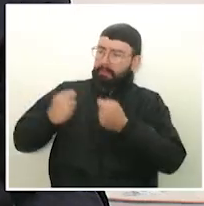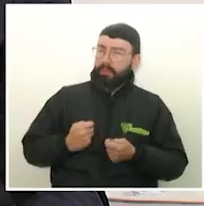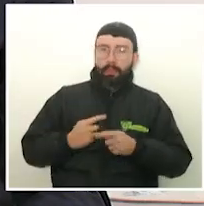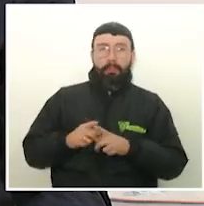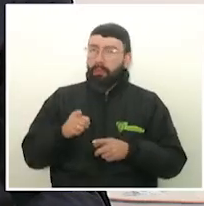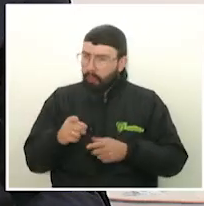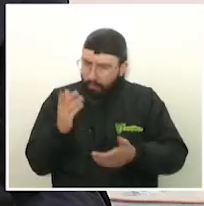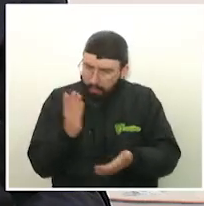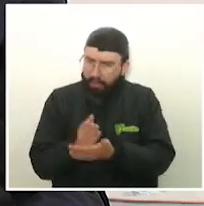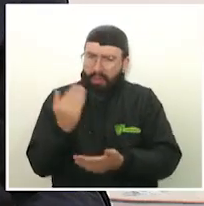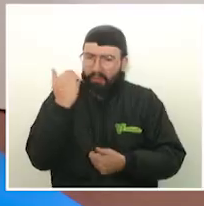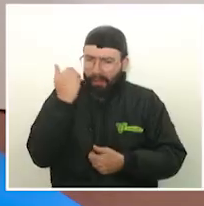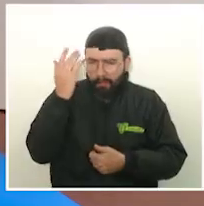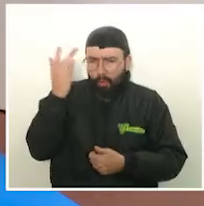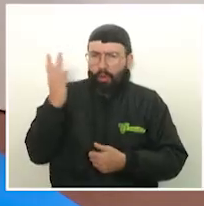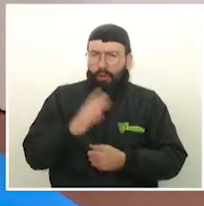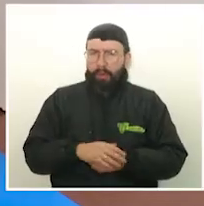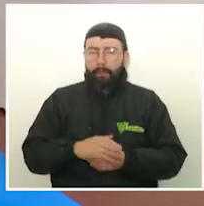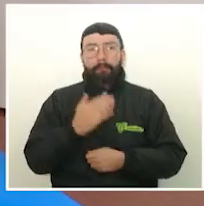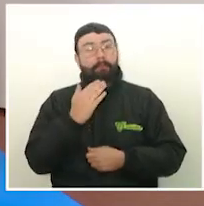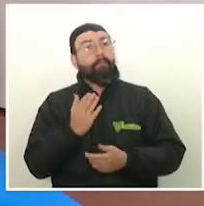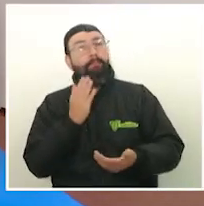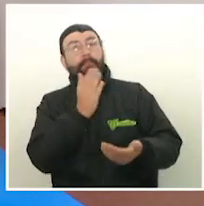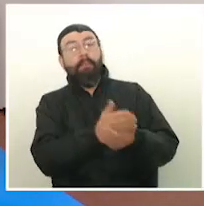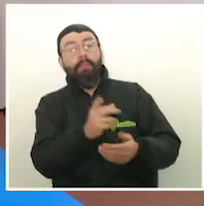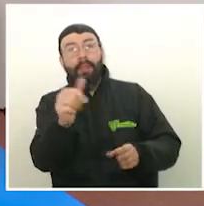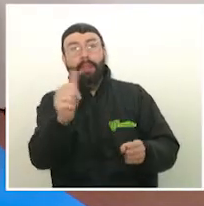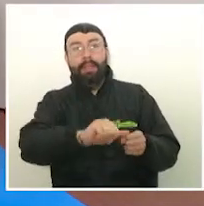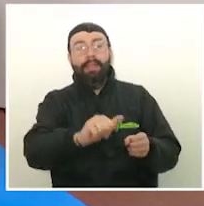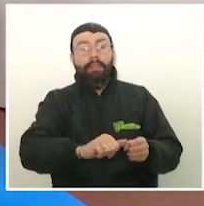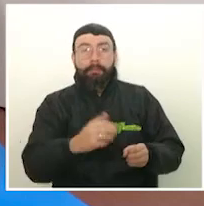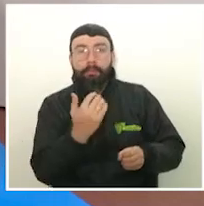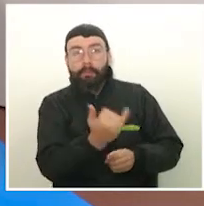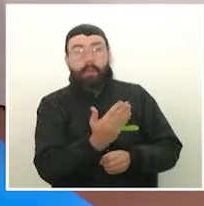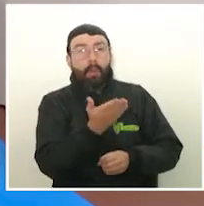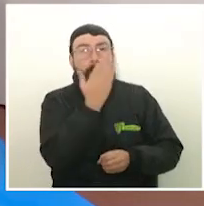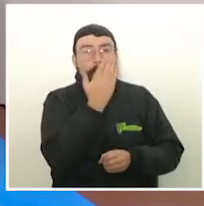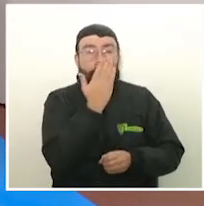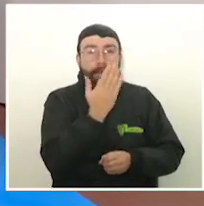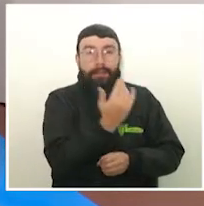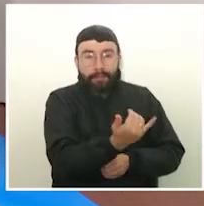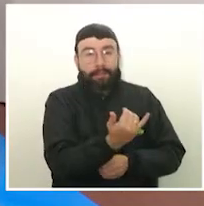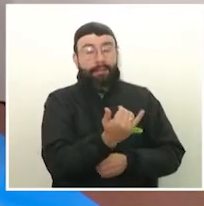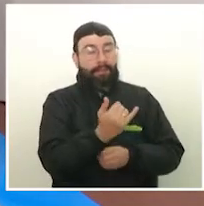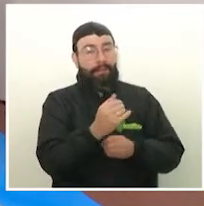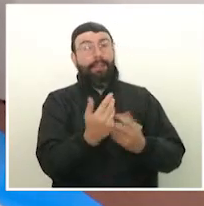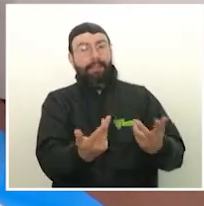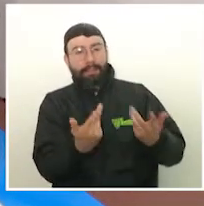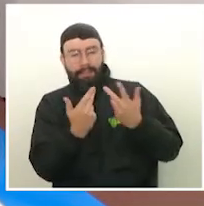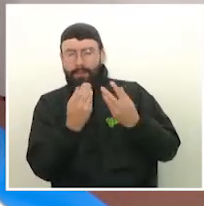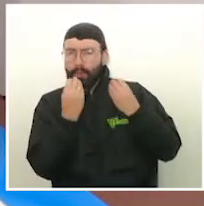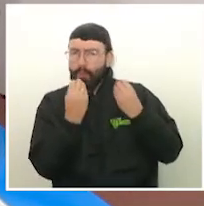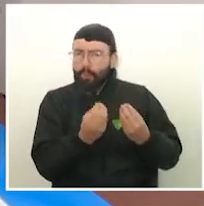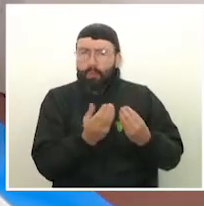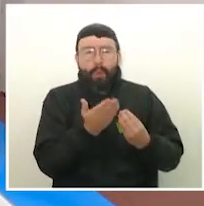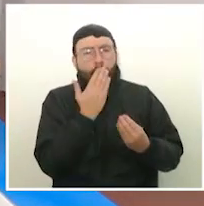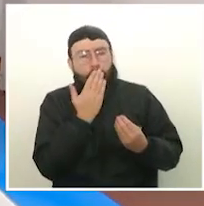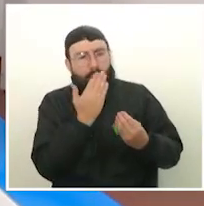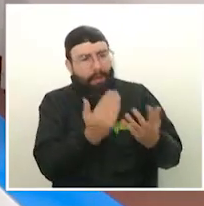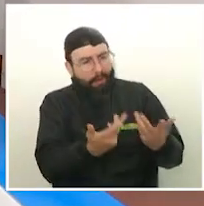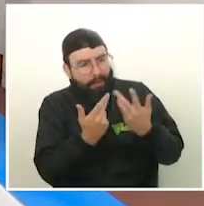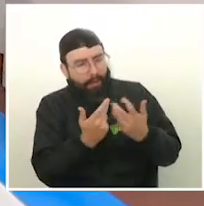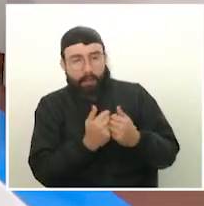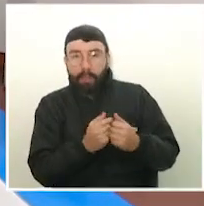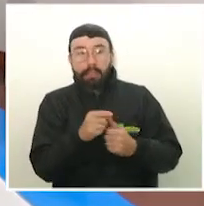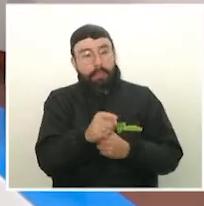enfermedad? Estuvimos en Silvia Cauca con los indígenas Misak, que nos enseñaron muchísimo. Y nos enfrentamos con una